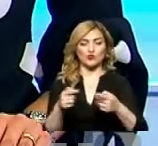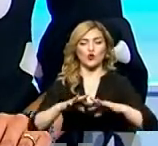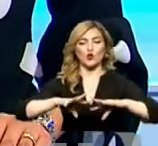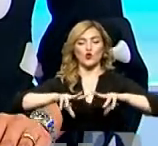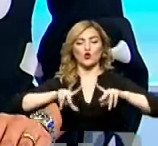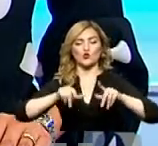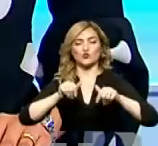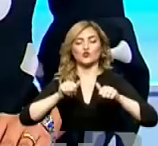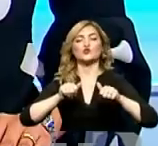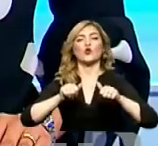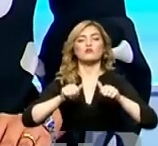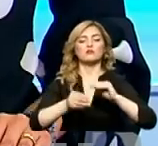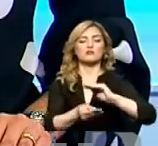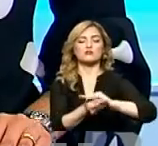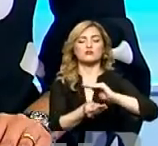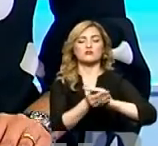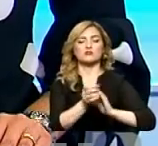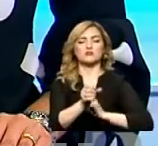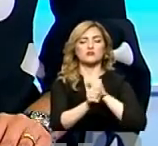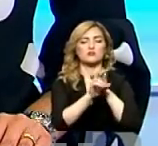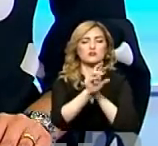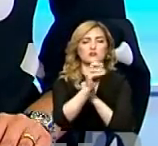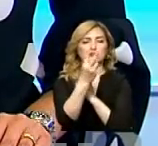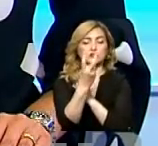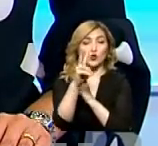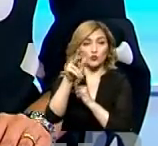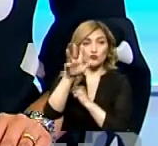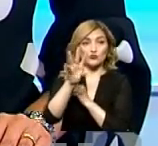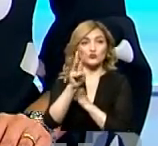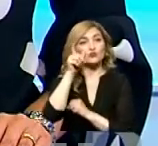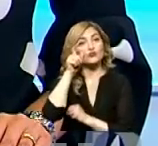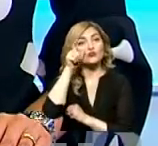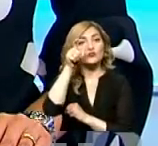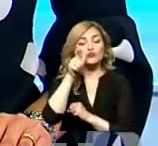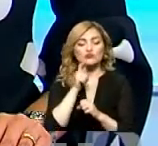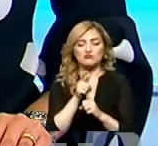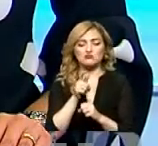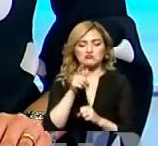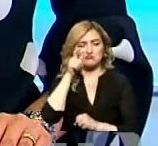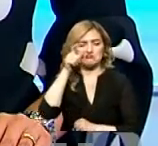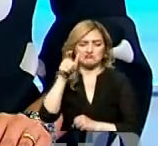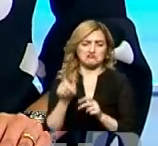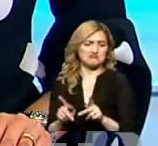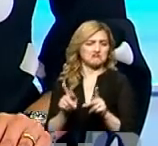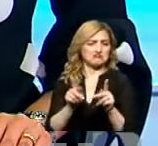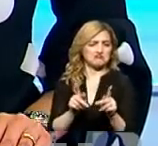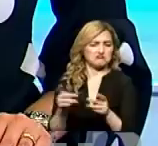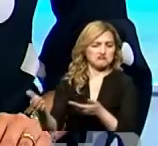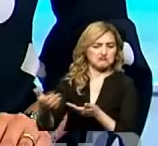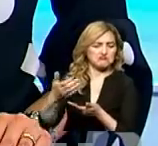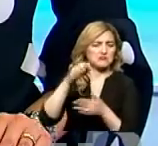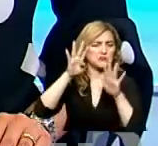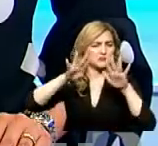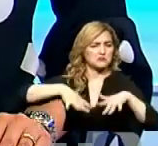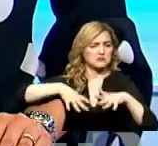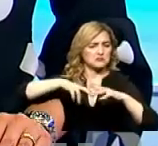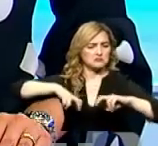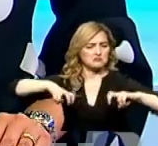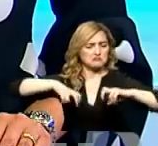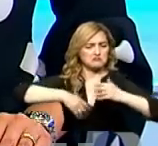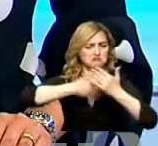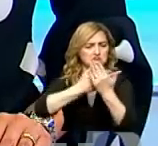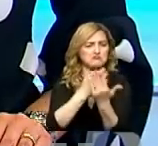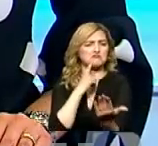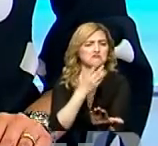Sobornos 2012-2016. La fiscal general Diana Salazar asegura estar lista para exponer lo que se ha recogido en 9 meses de investigación